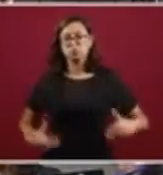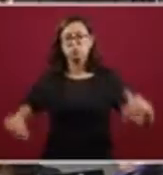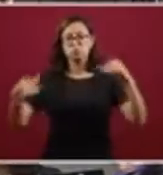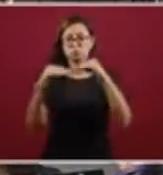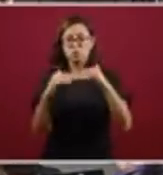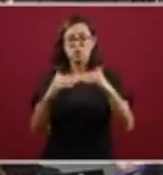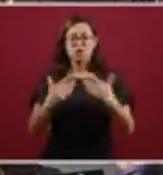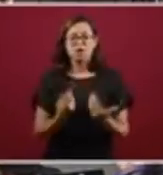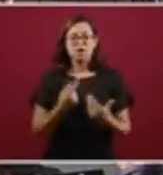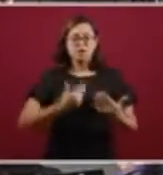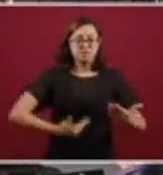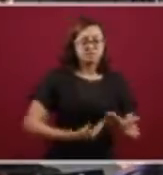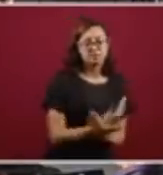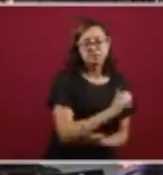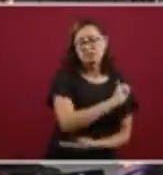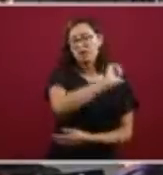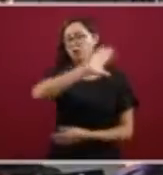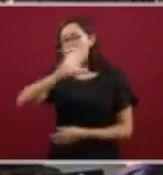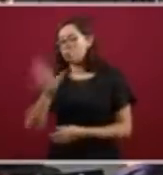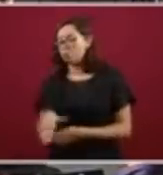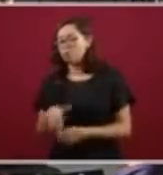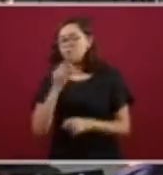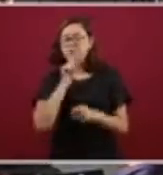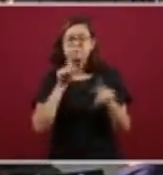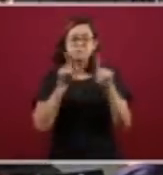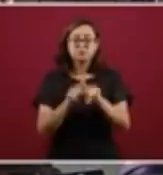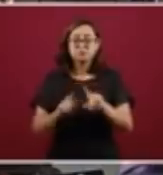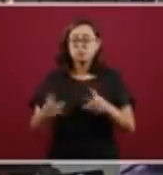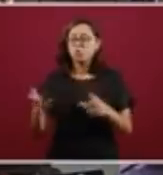la participación social y comunitaria.